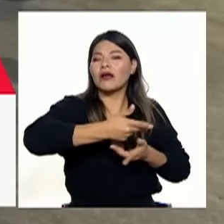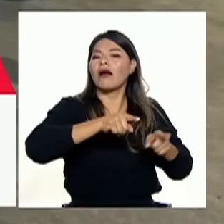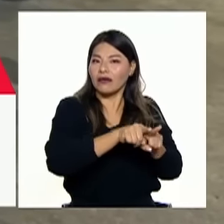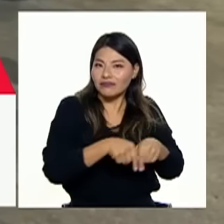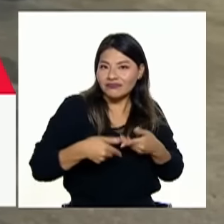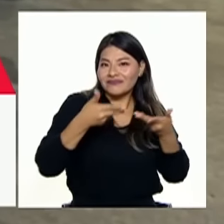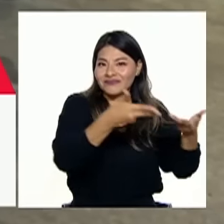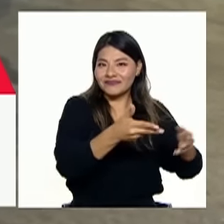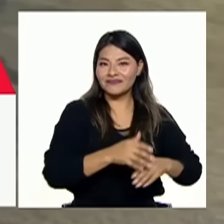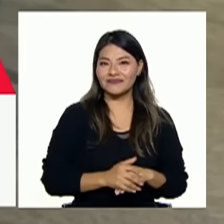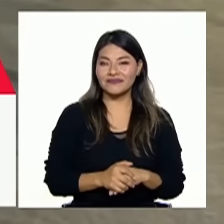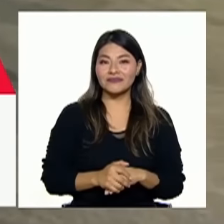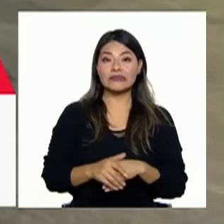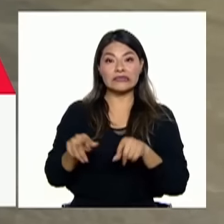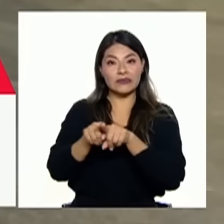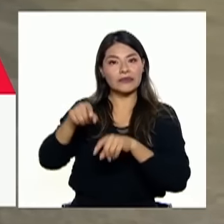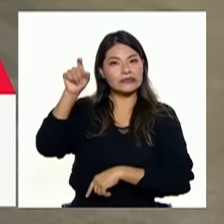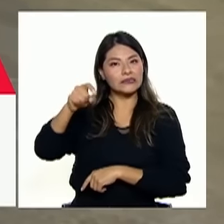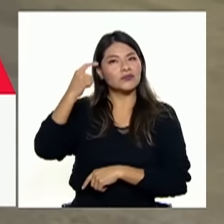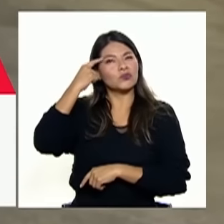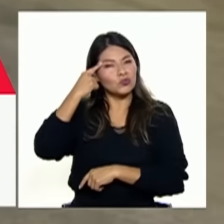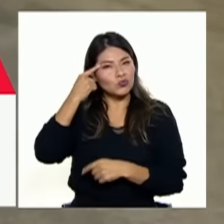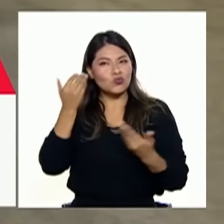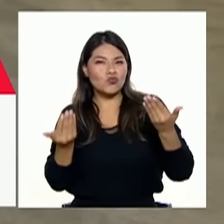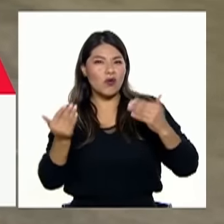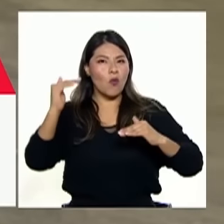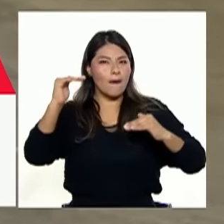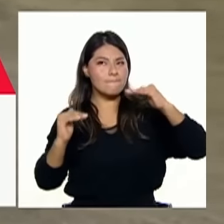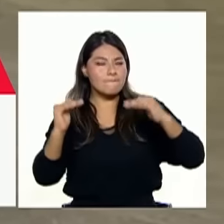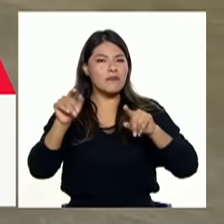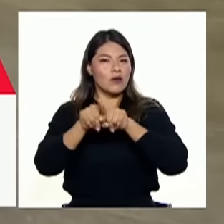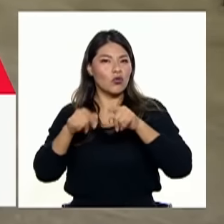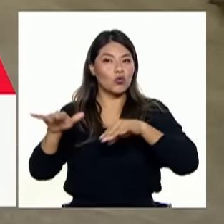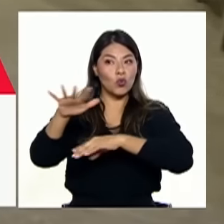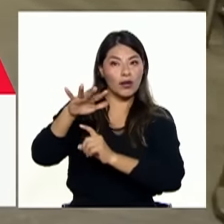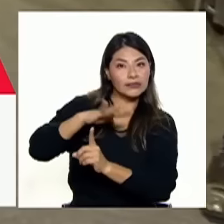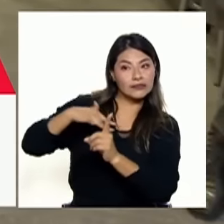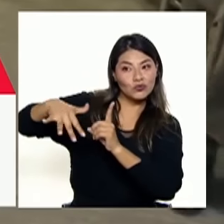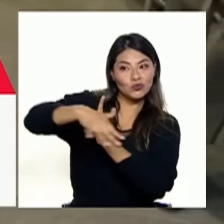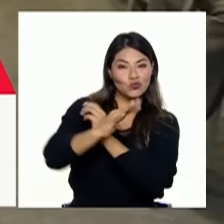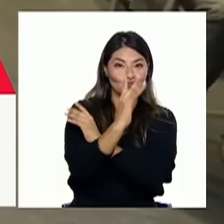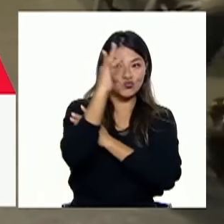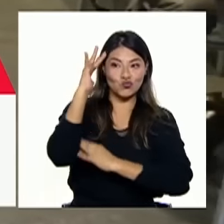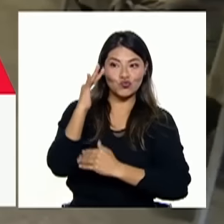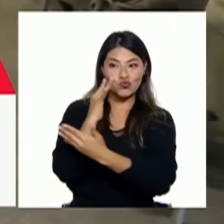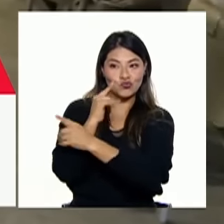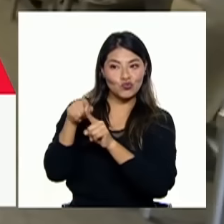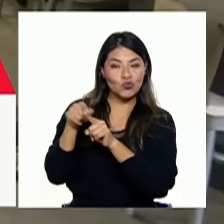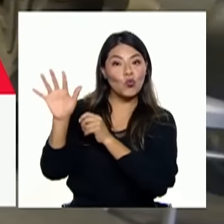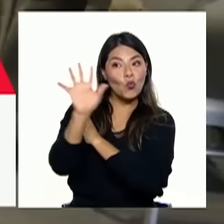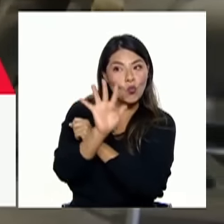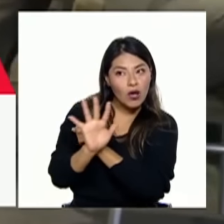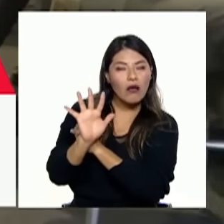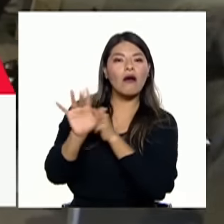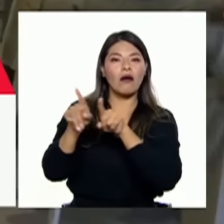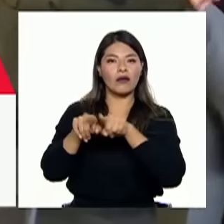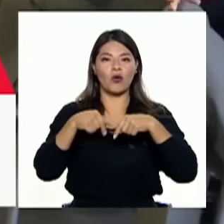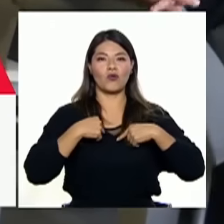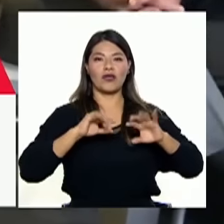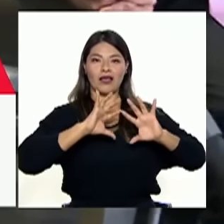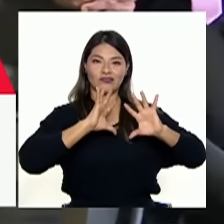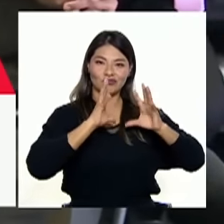equilibrar el crecimiento industrial con la protección del entorno natural, la Sociedad Nacional de Industrias